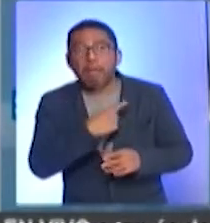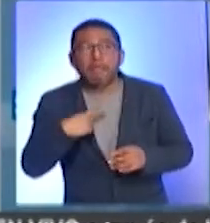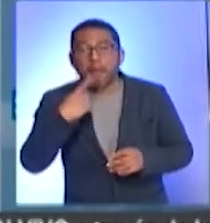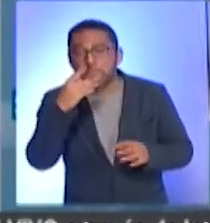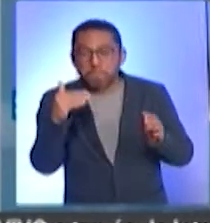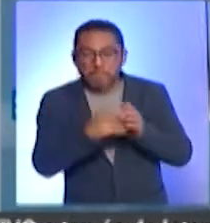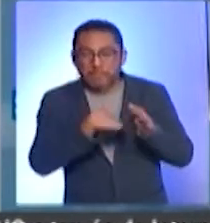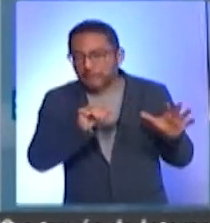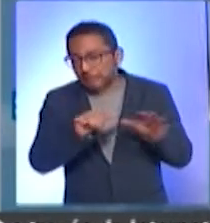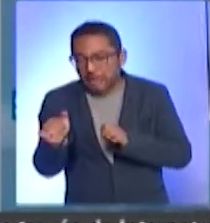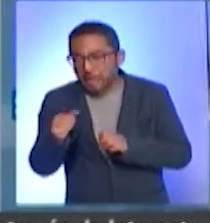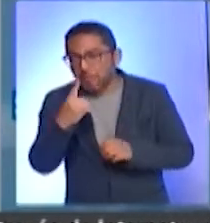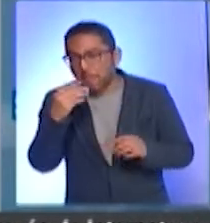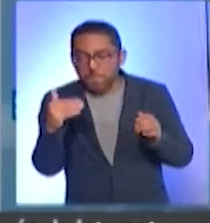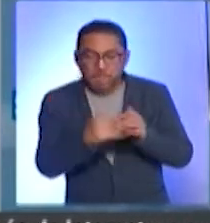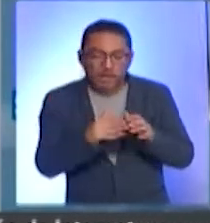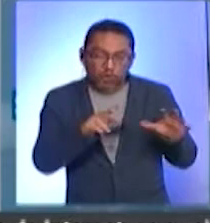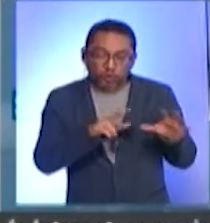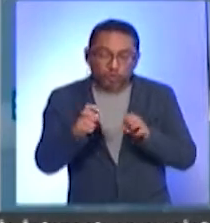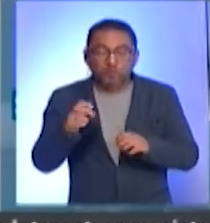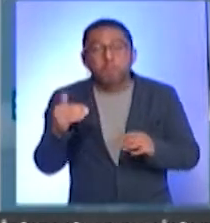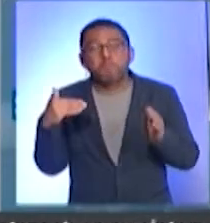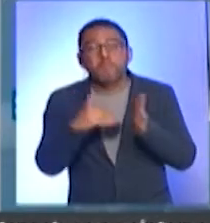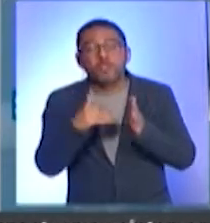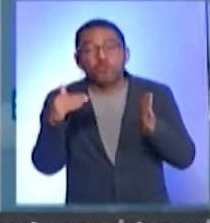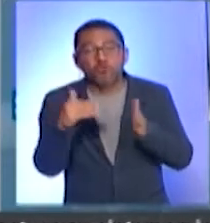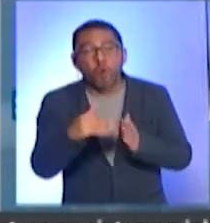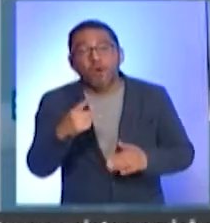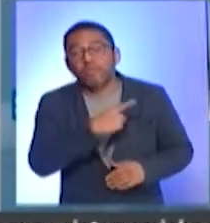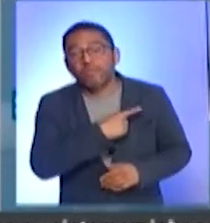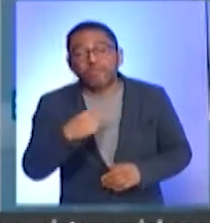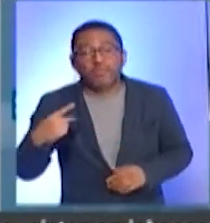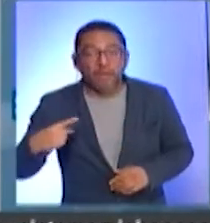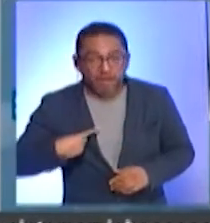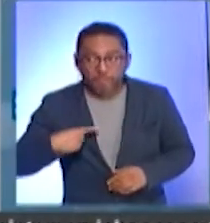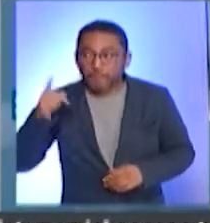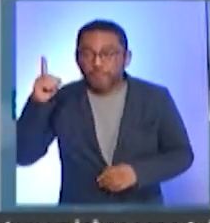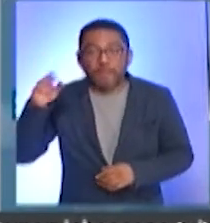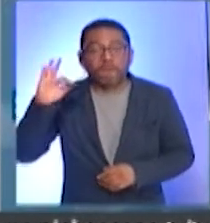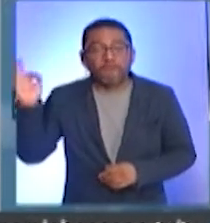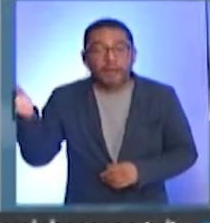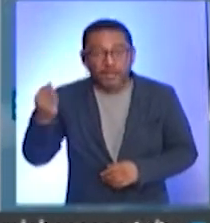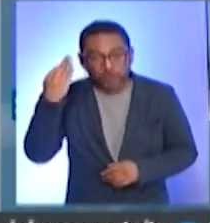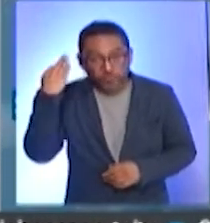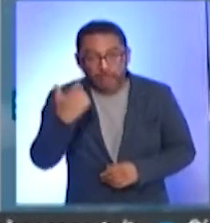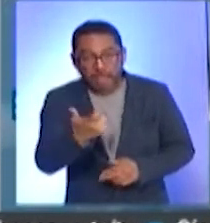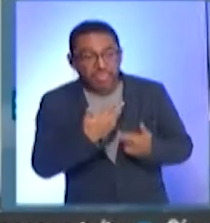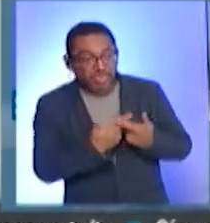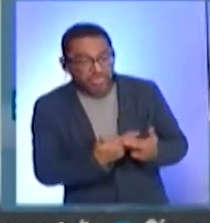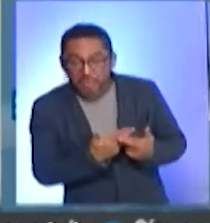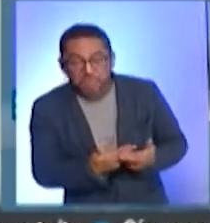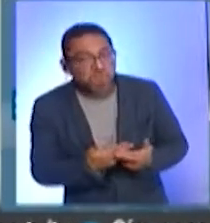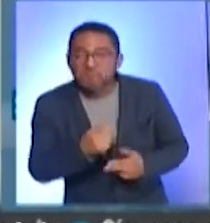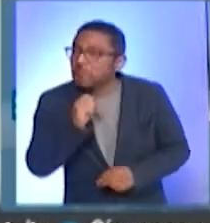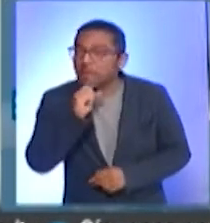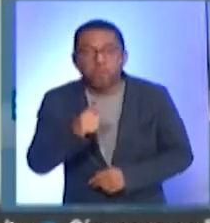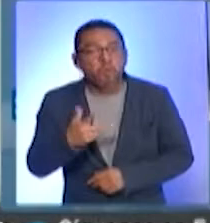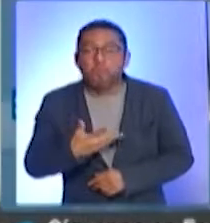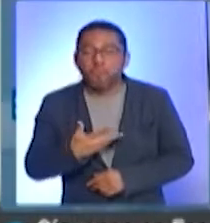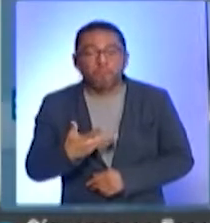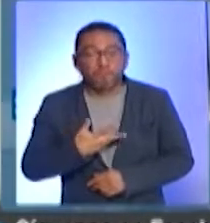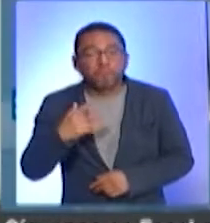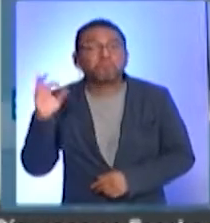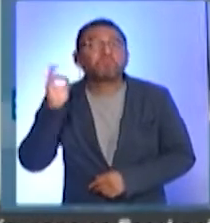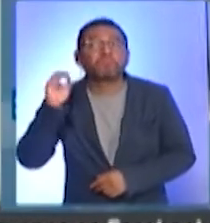1.800 millones de pesos la deuda y hasta donde se la aceleración tampoco goza de mucha liquidez en caso de que la